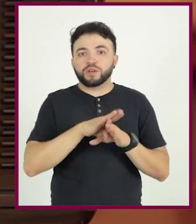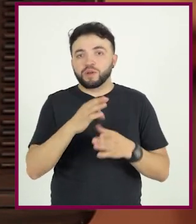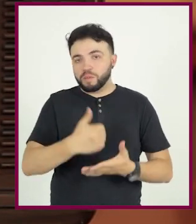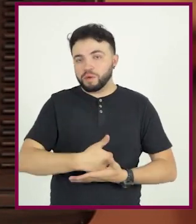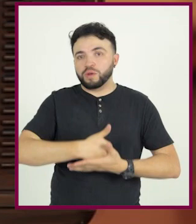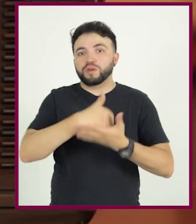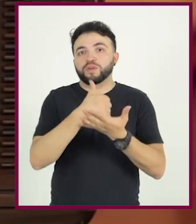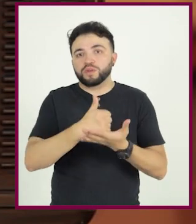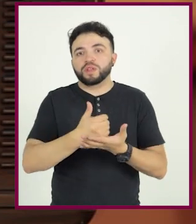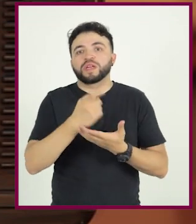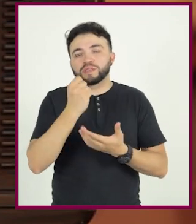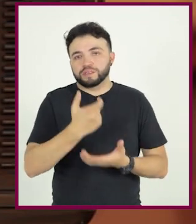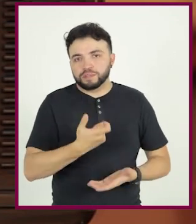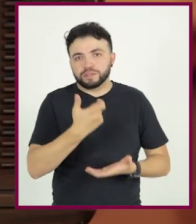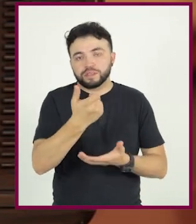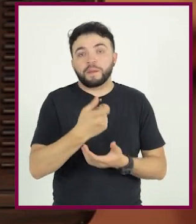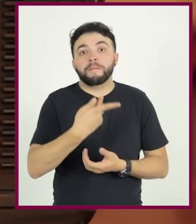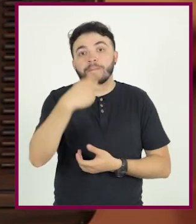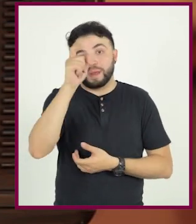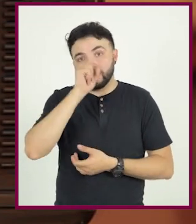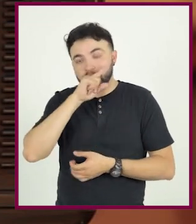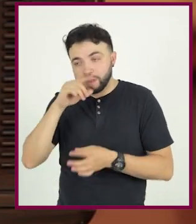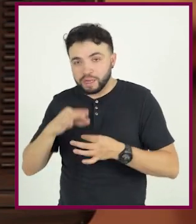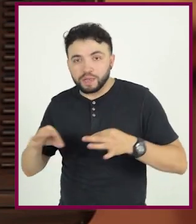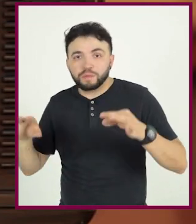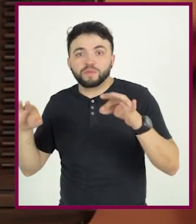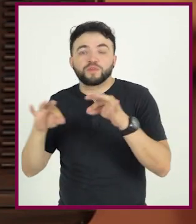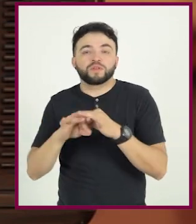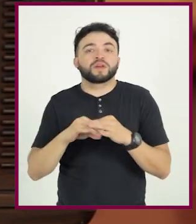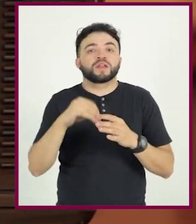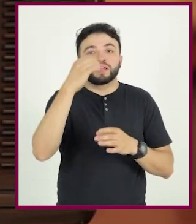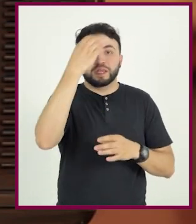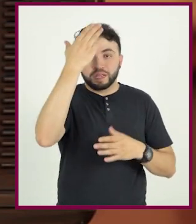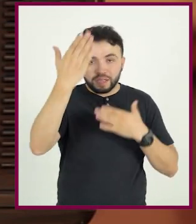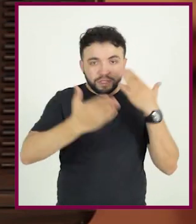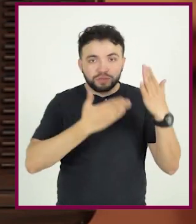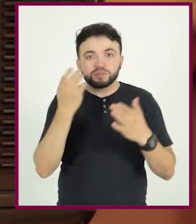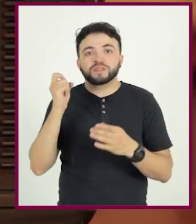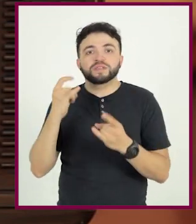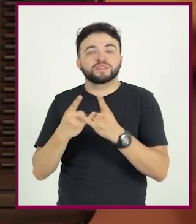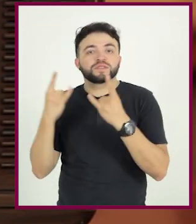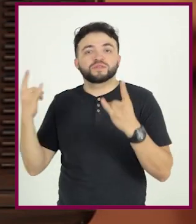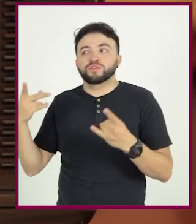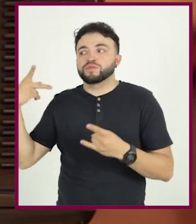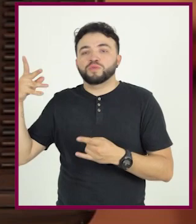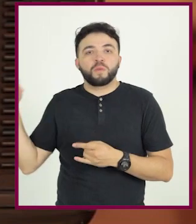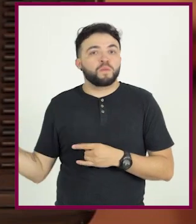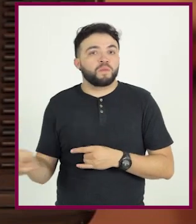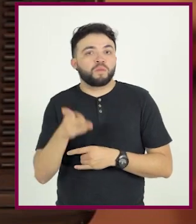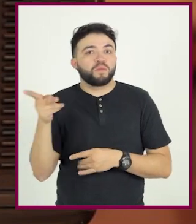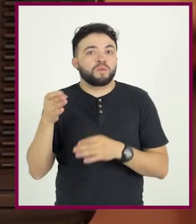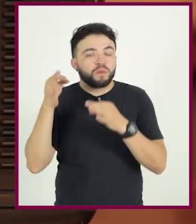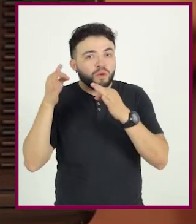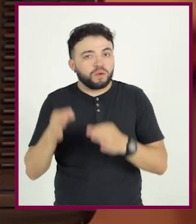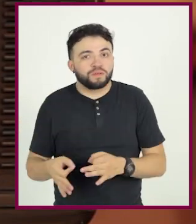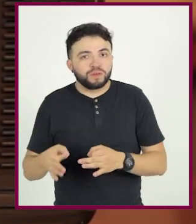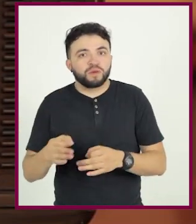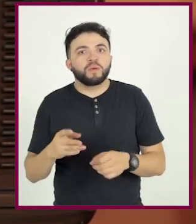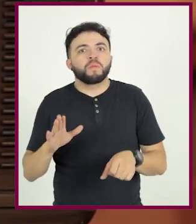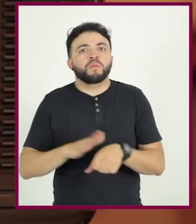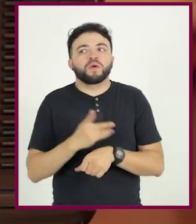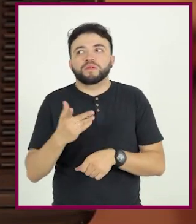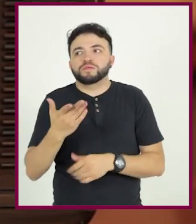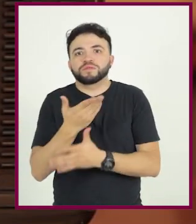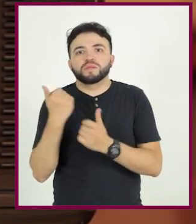pero también es importante estudiar la historia de los pueblos originarios, cuáles van a ser las causas y las consecuencias de este Tren